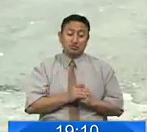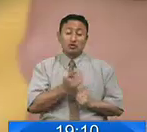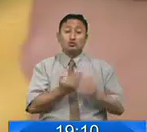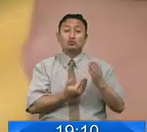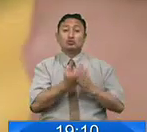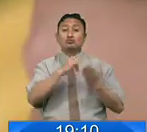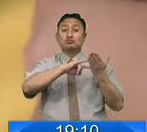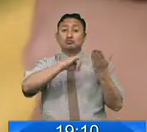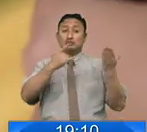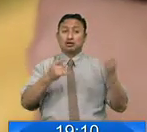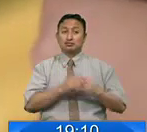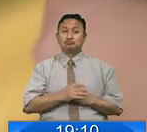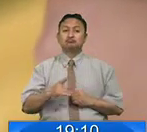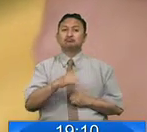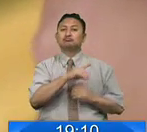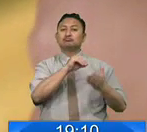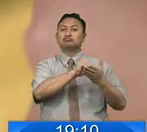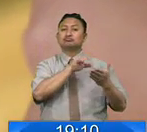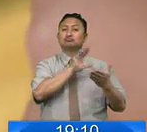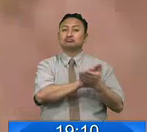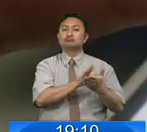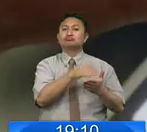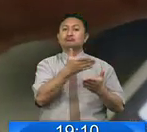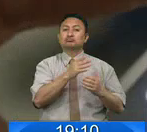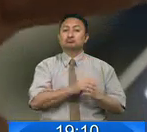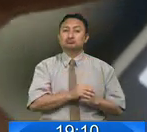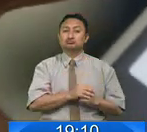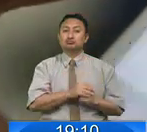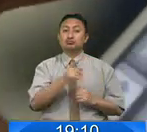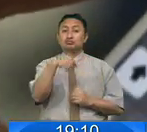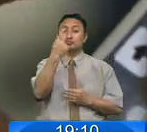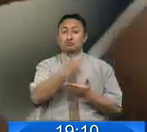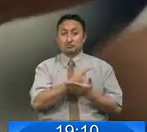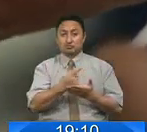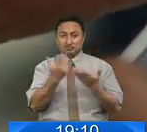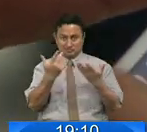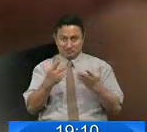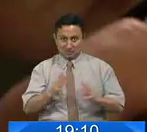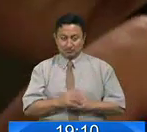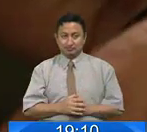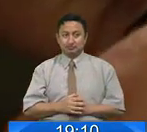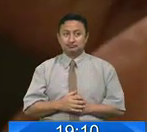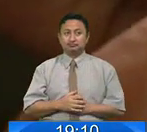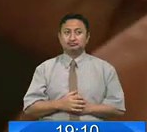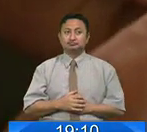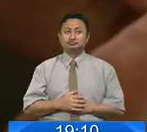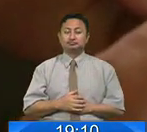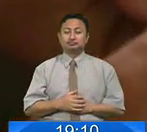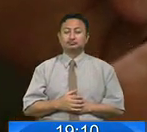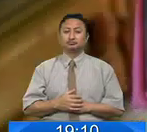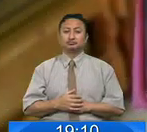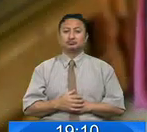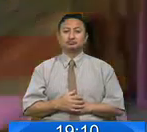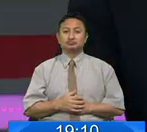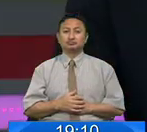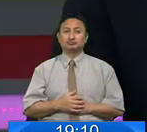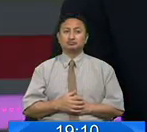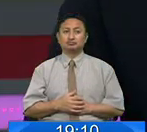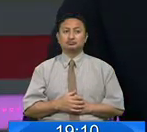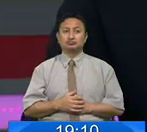digital la aplicación móvil para los usuarios estaría lista en las próximas semanas informó carolina bastante